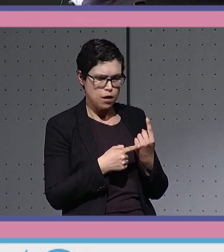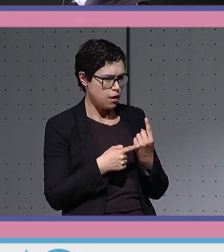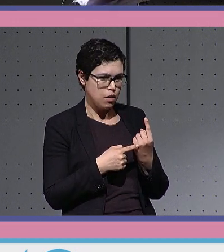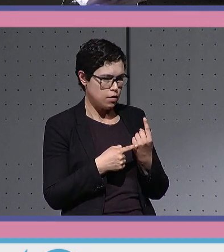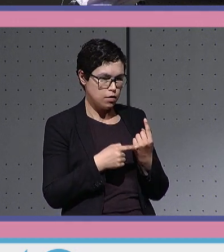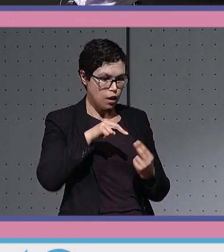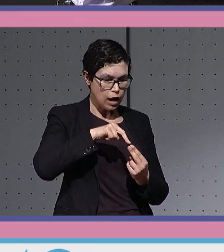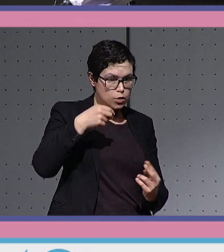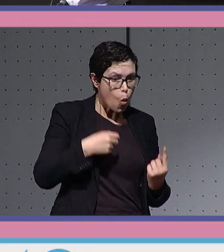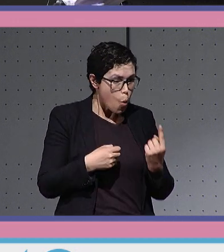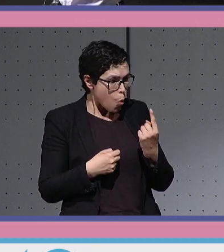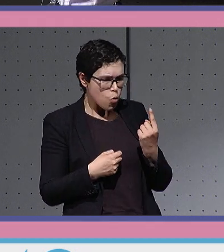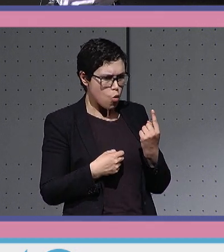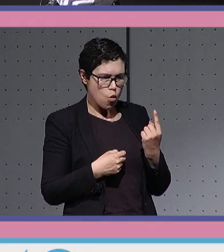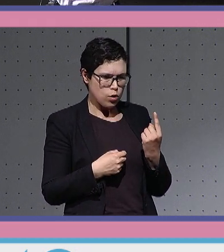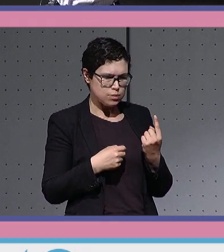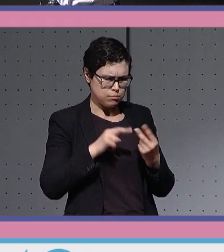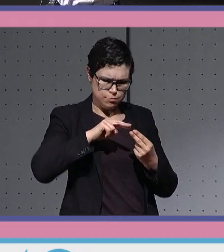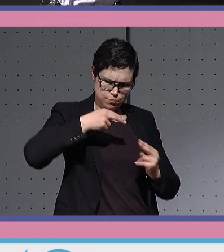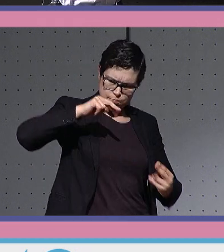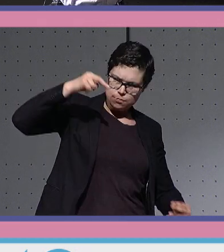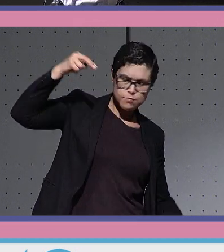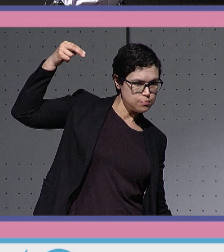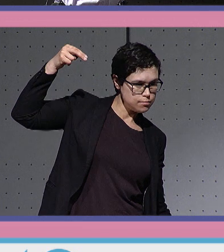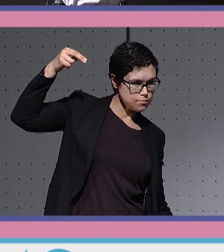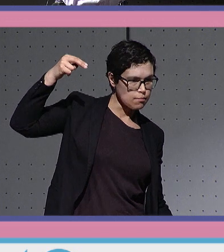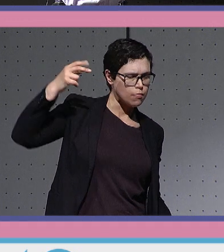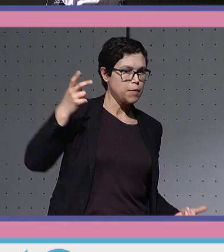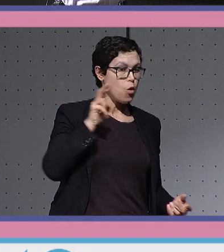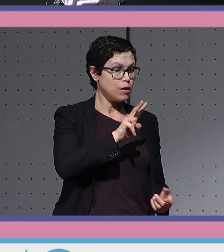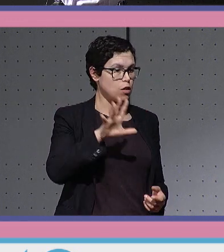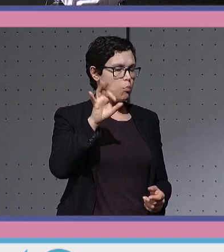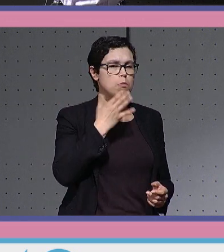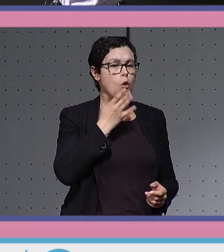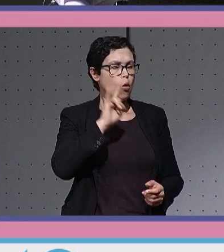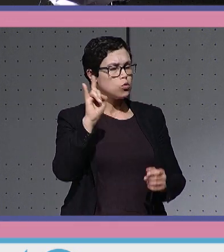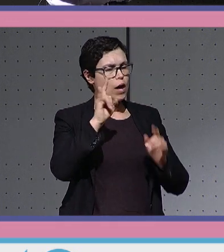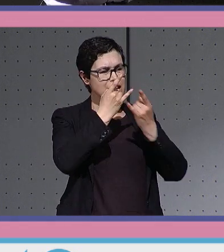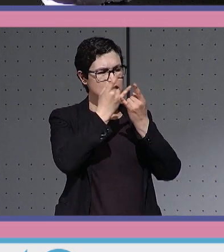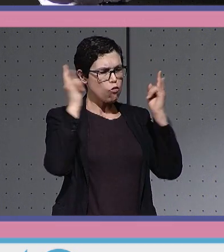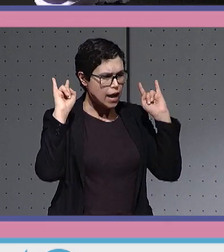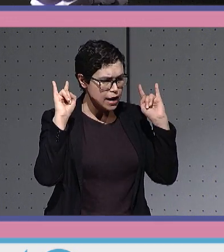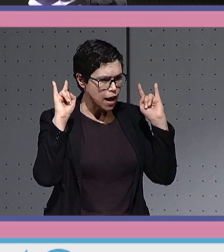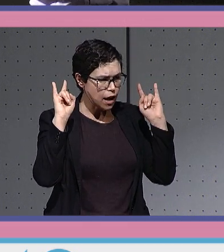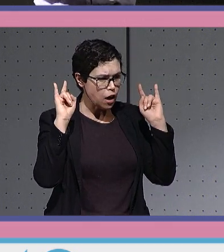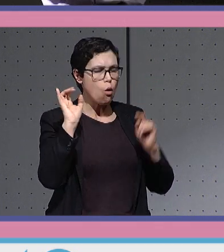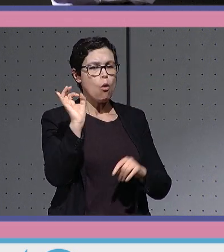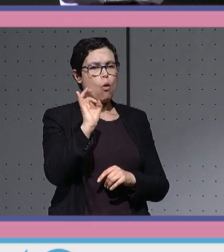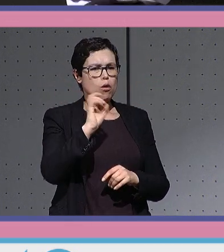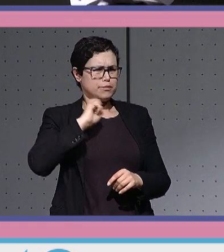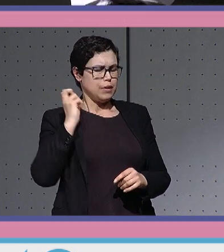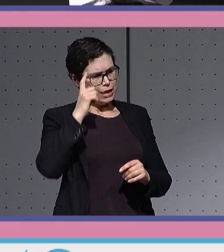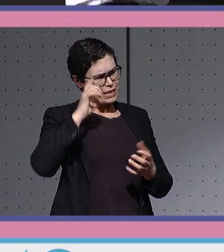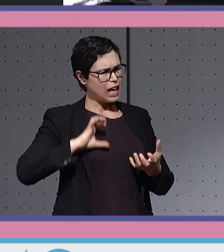problema. Pero ya veis que es muy alto. No es muy distinto que esquizofrenia, pero es de las cosas que tenemos, de los trastornos o